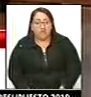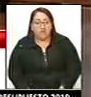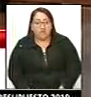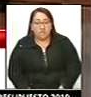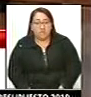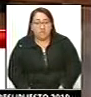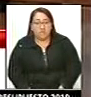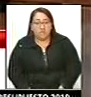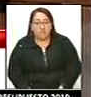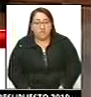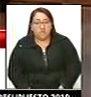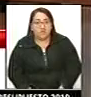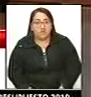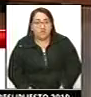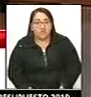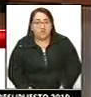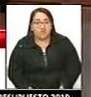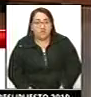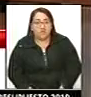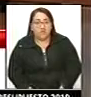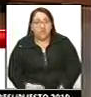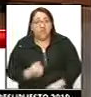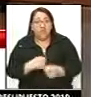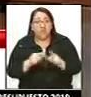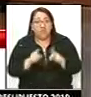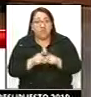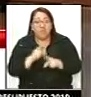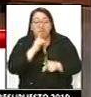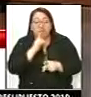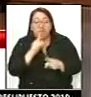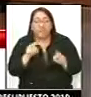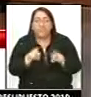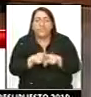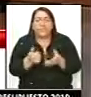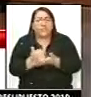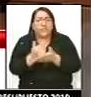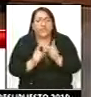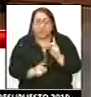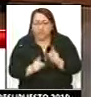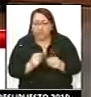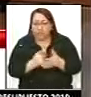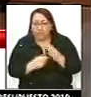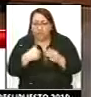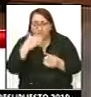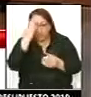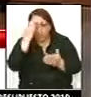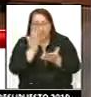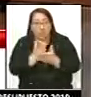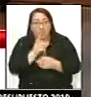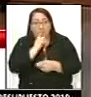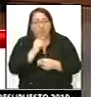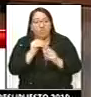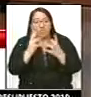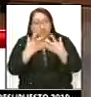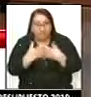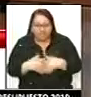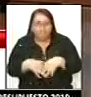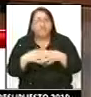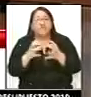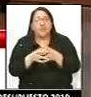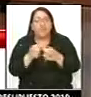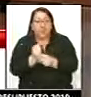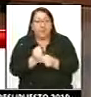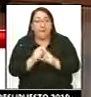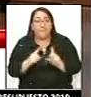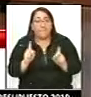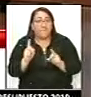padres no vienen a la escuela de padres y la entendemos como un momento solamente, ¿no? O sea, entendemos que la escuela de padres es toda una articulación para lograr.